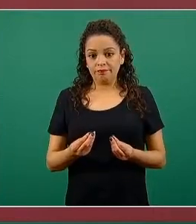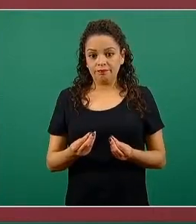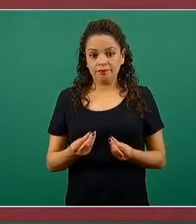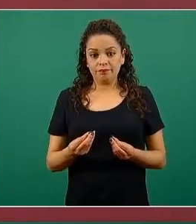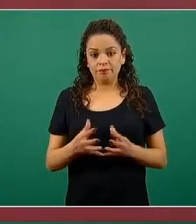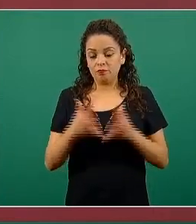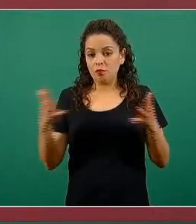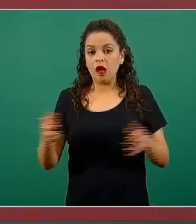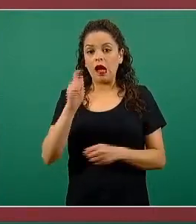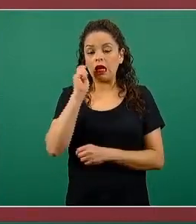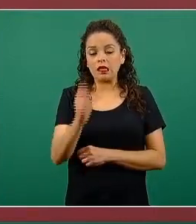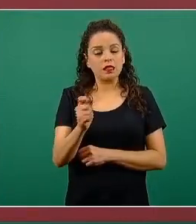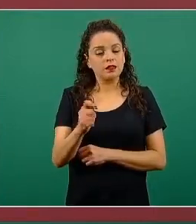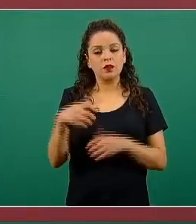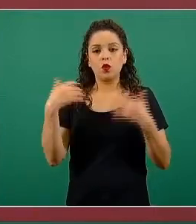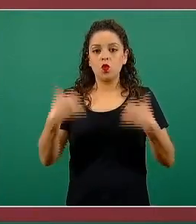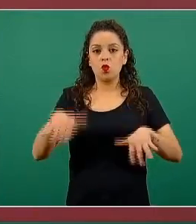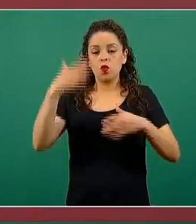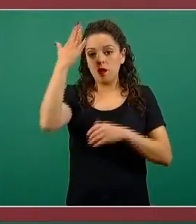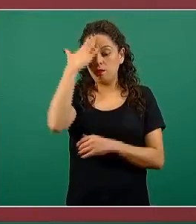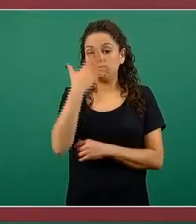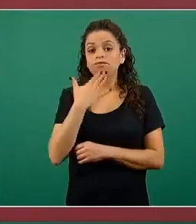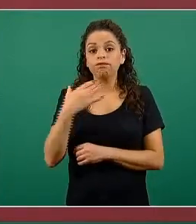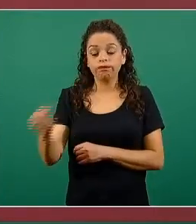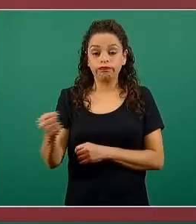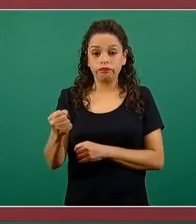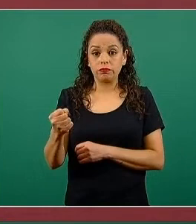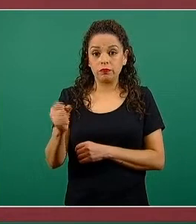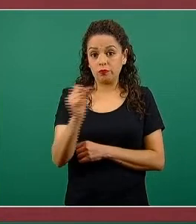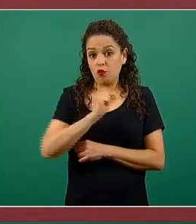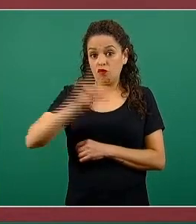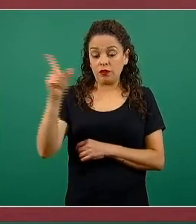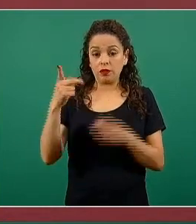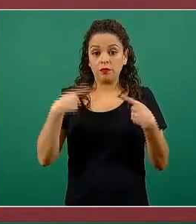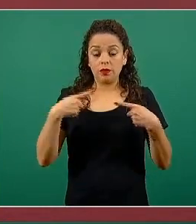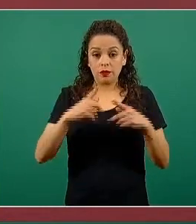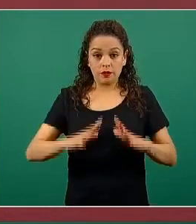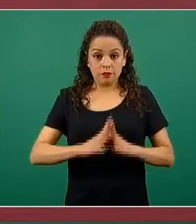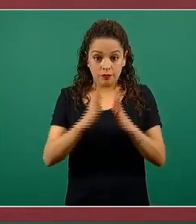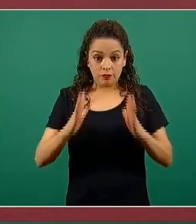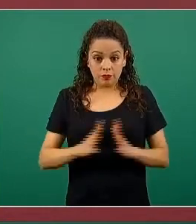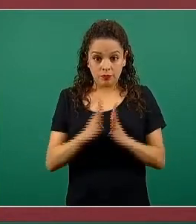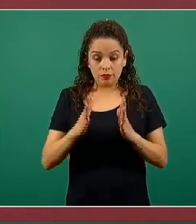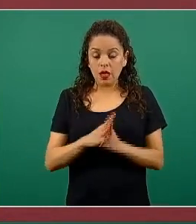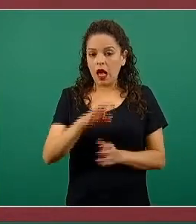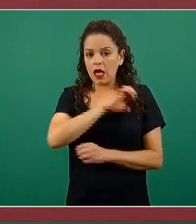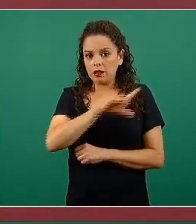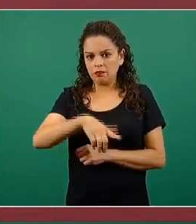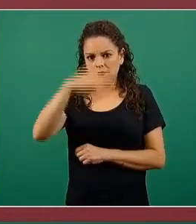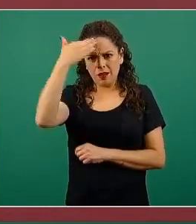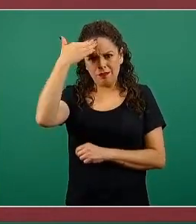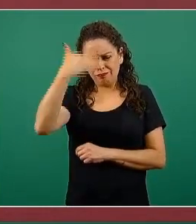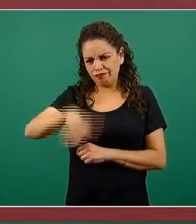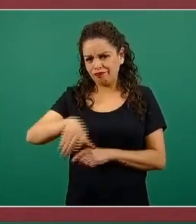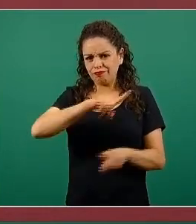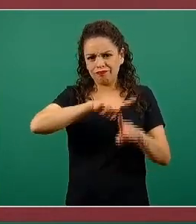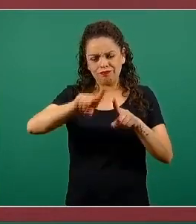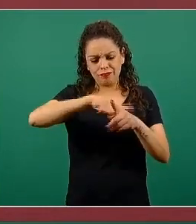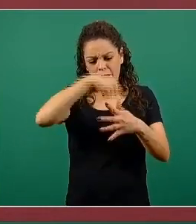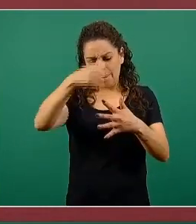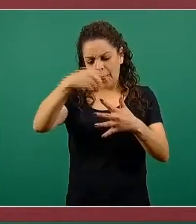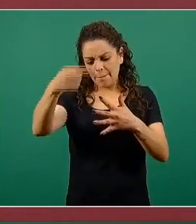luego, es el enorme talento de las personas que participaron, especialistas de múltiples campos del